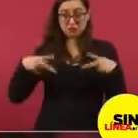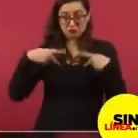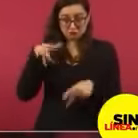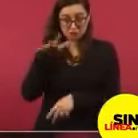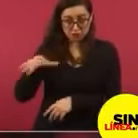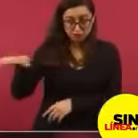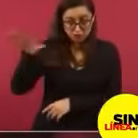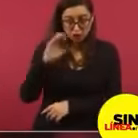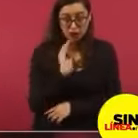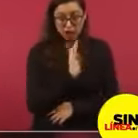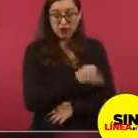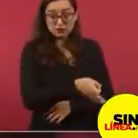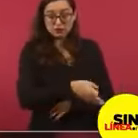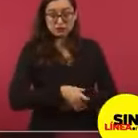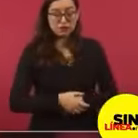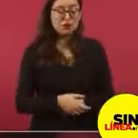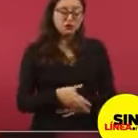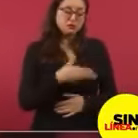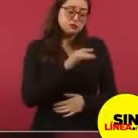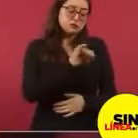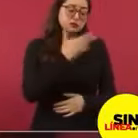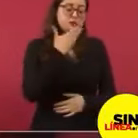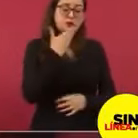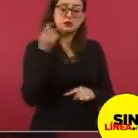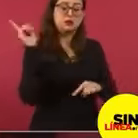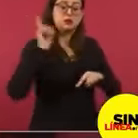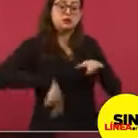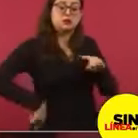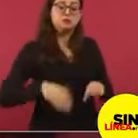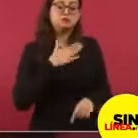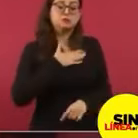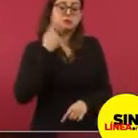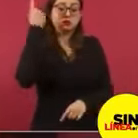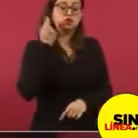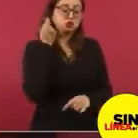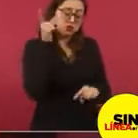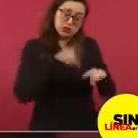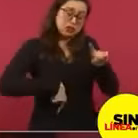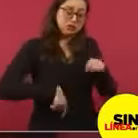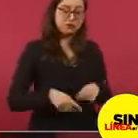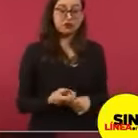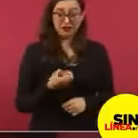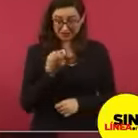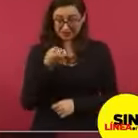fácilmente va a aceptar que les quiten la pensión?